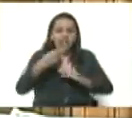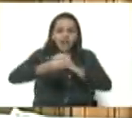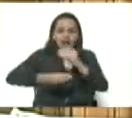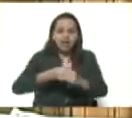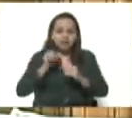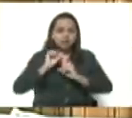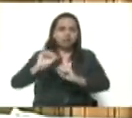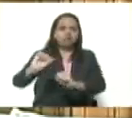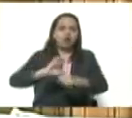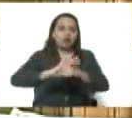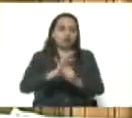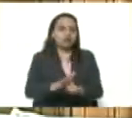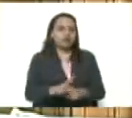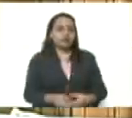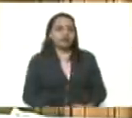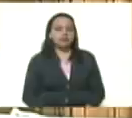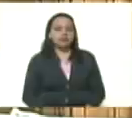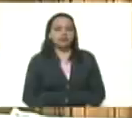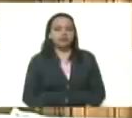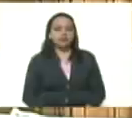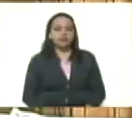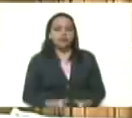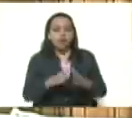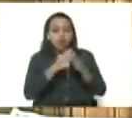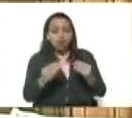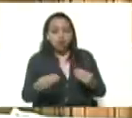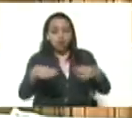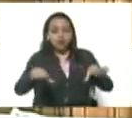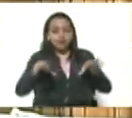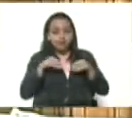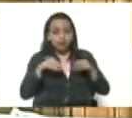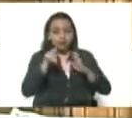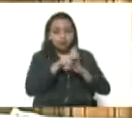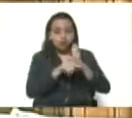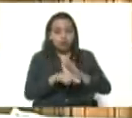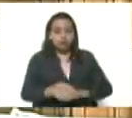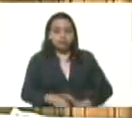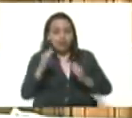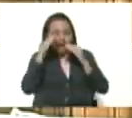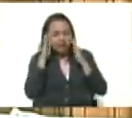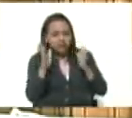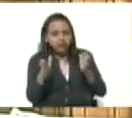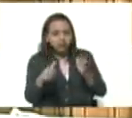coronavirus. Si todos cumplimos, oído,